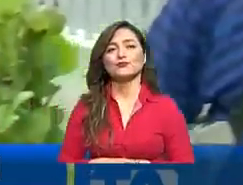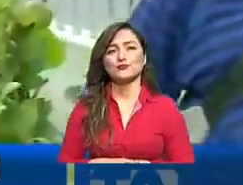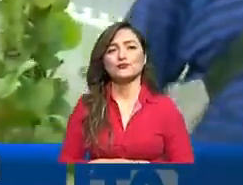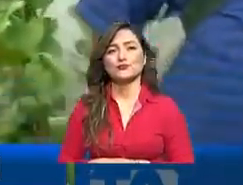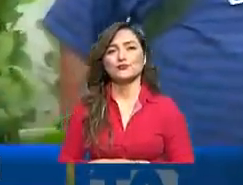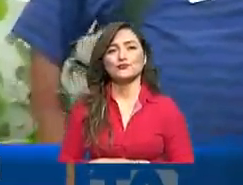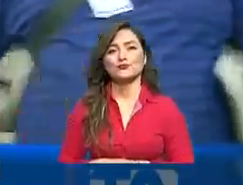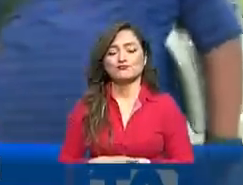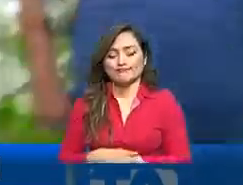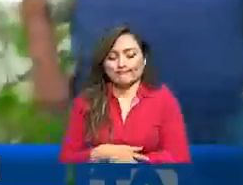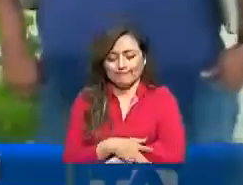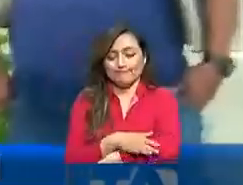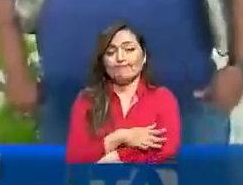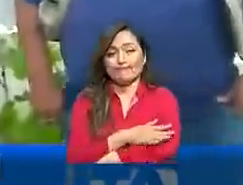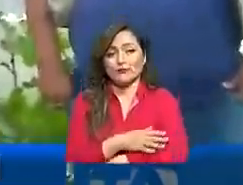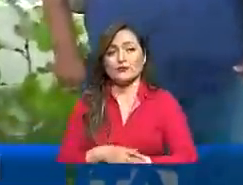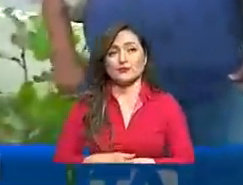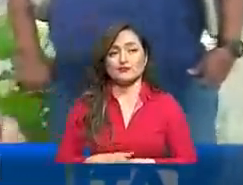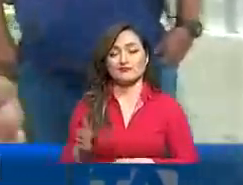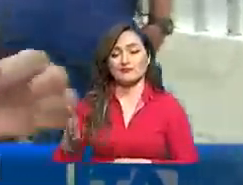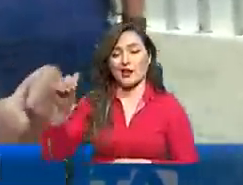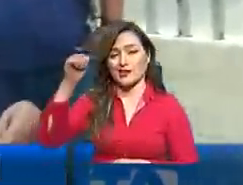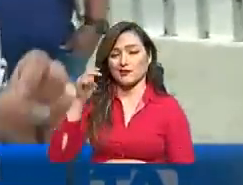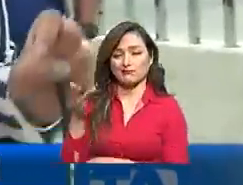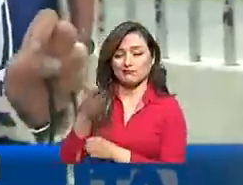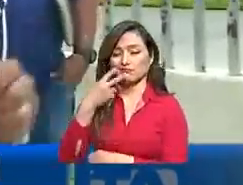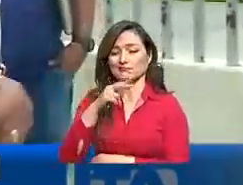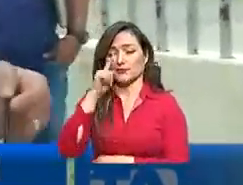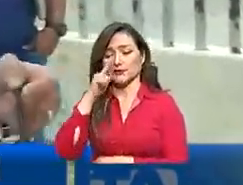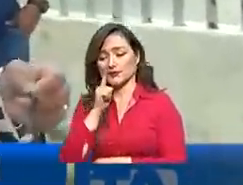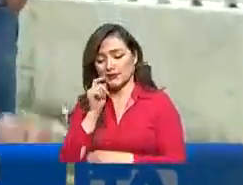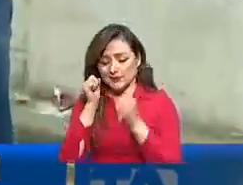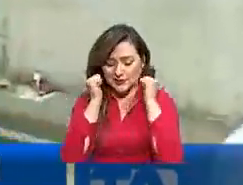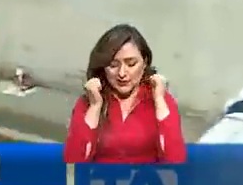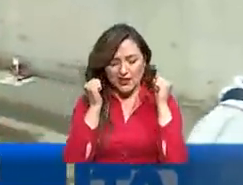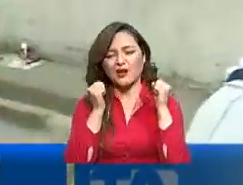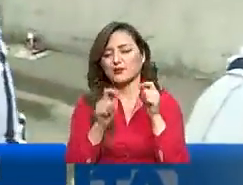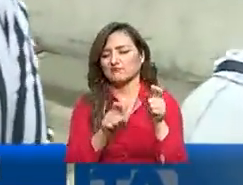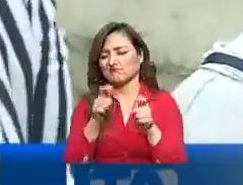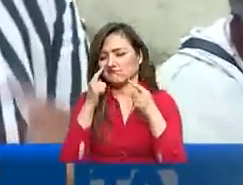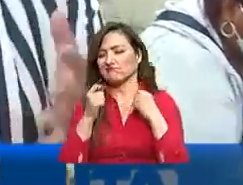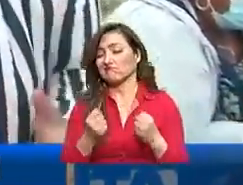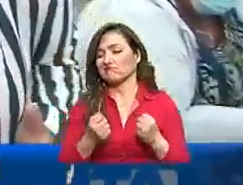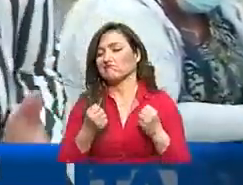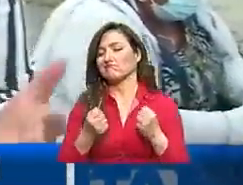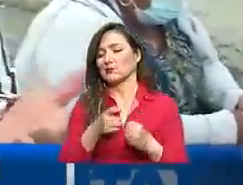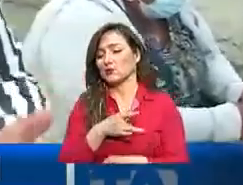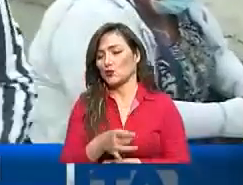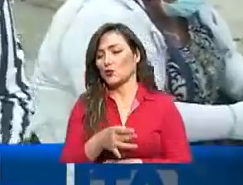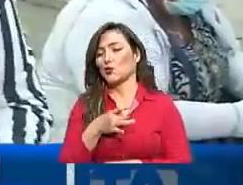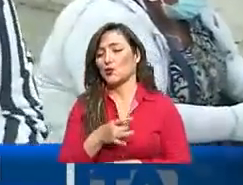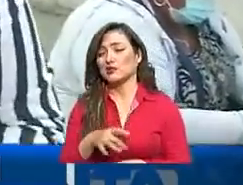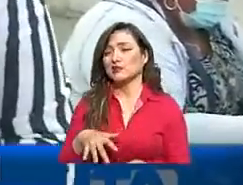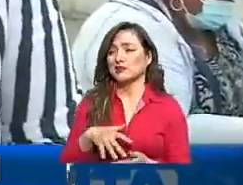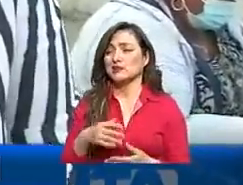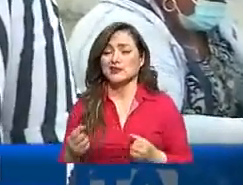pudimos captar en un reportaje que recorrimos el día de ayer aquí en el laboratorio de criminalística. Hay mucho dolor,